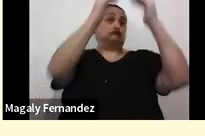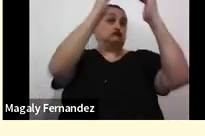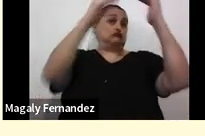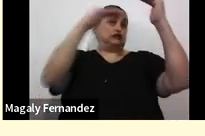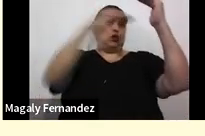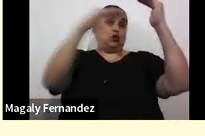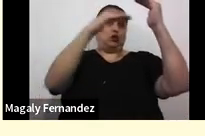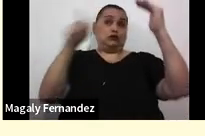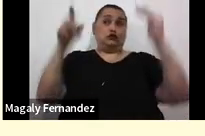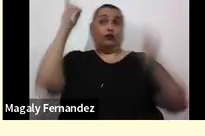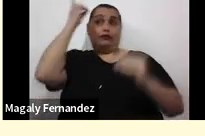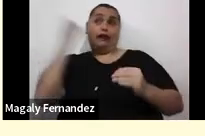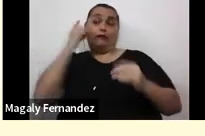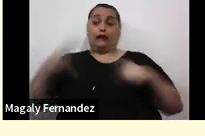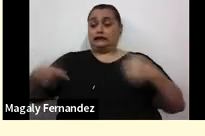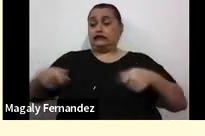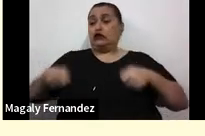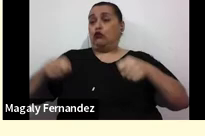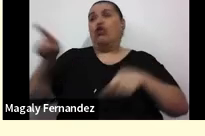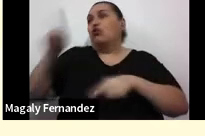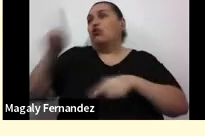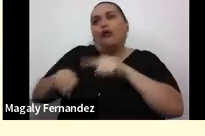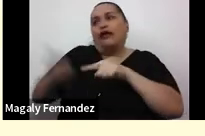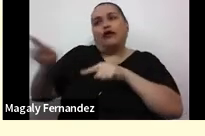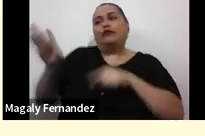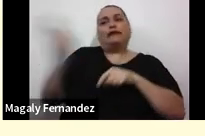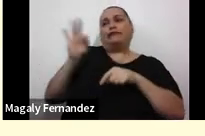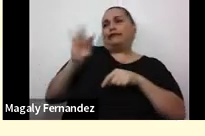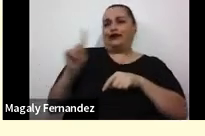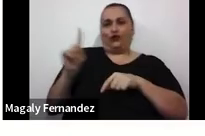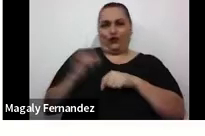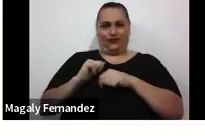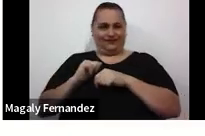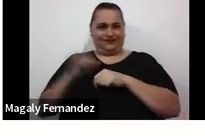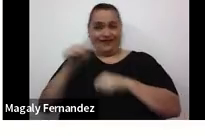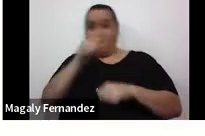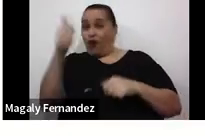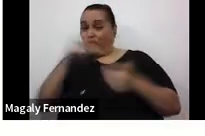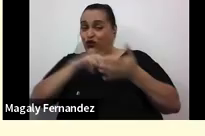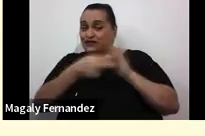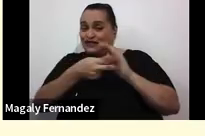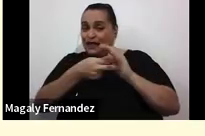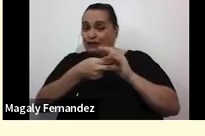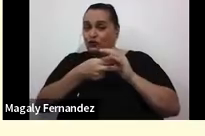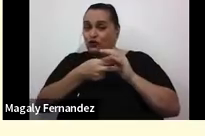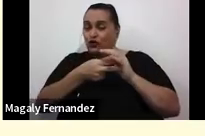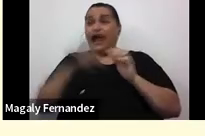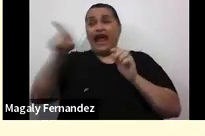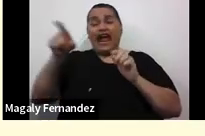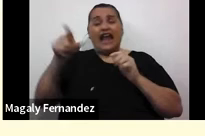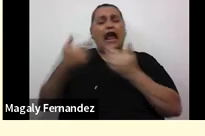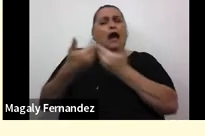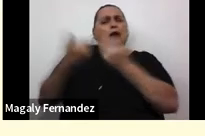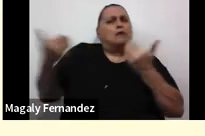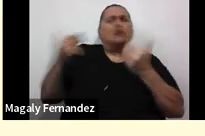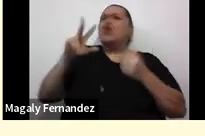cosas sillas ruedas no puede llegar entonces no me invitan el otro concepto es el de segregación no no no lo dejemos por fuera